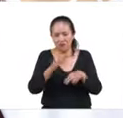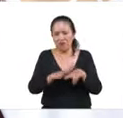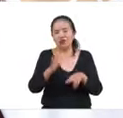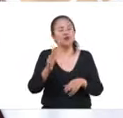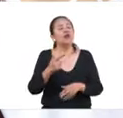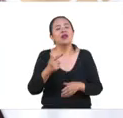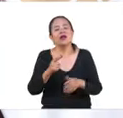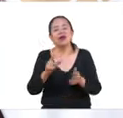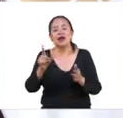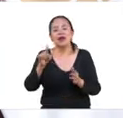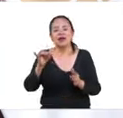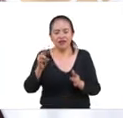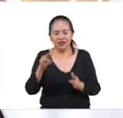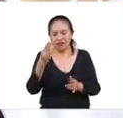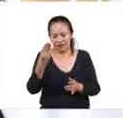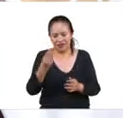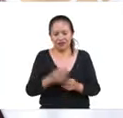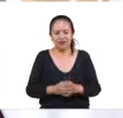3. Y luego,